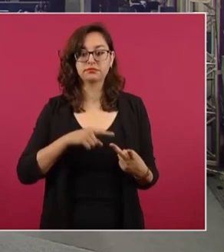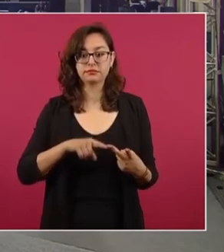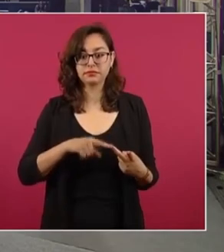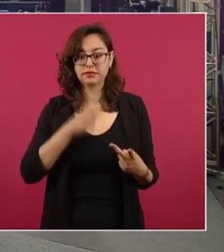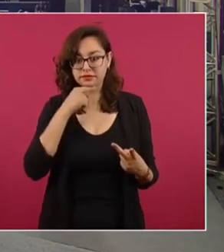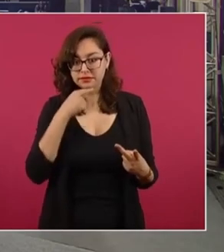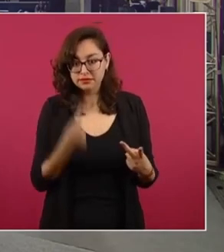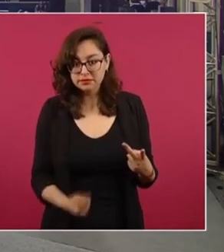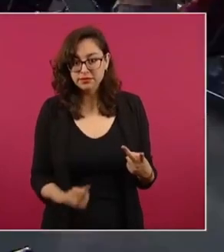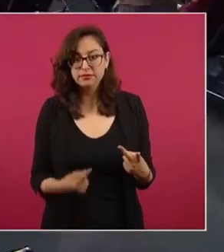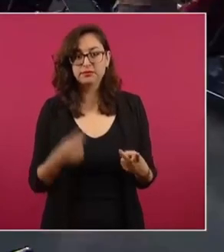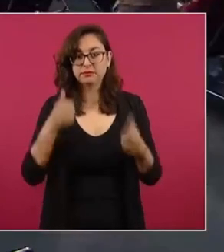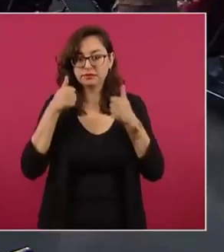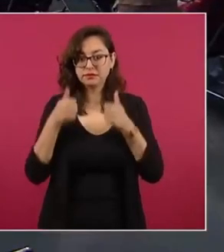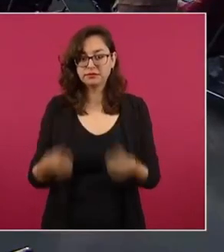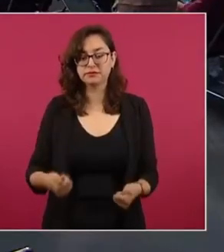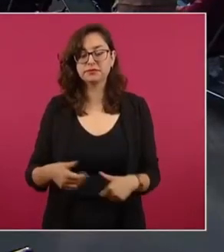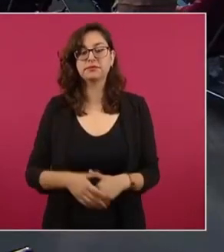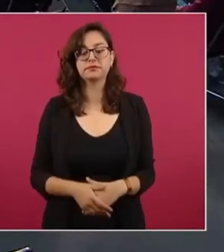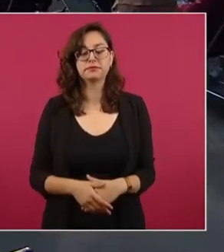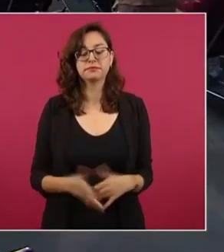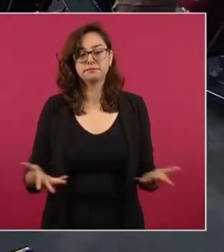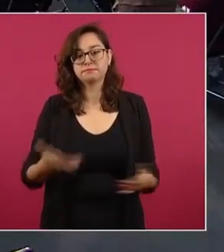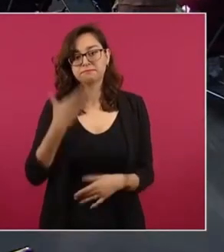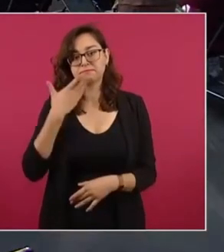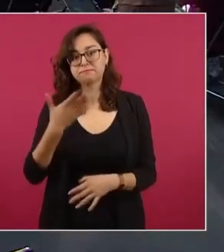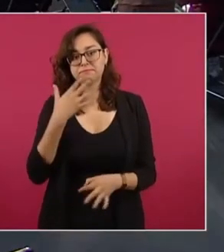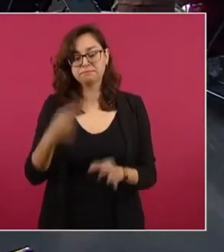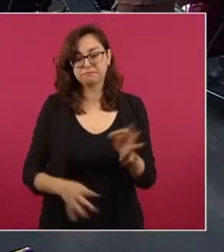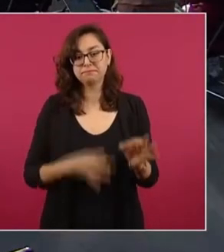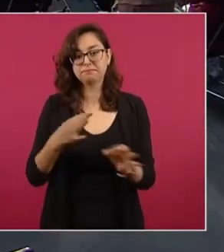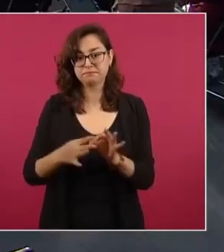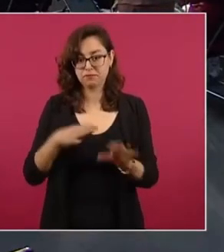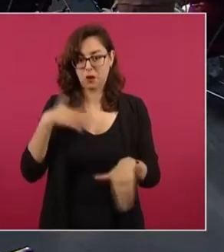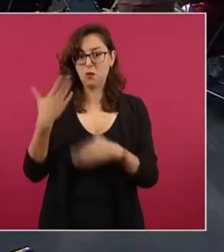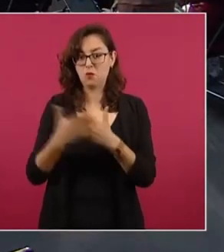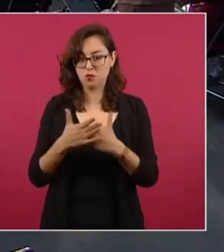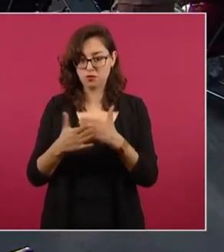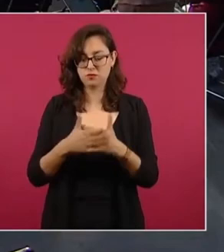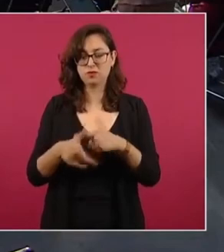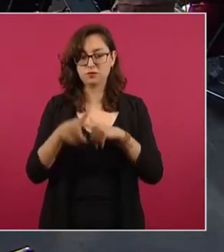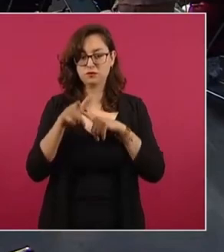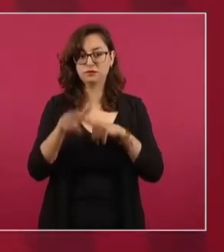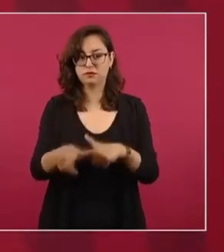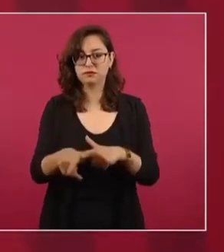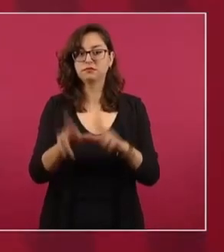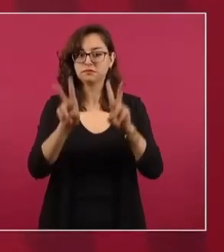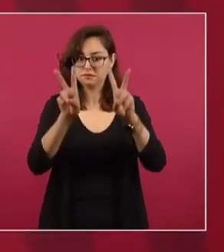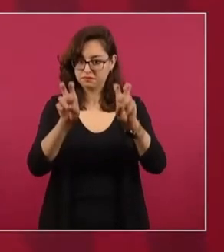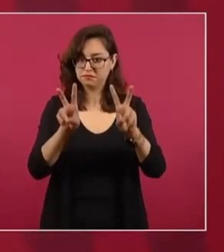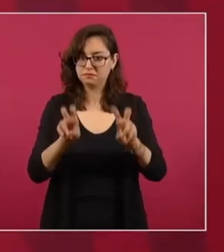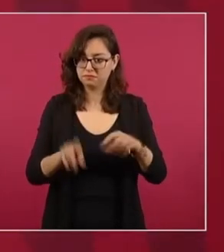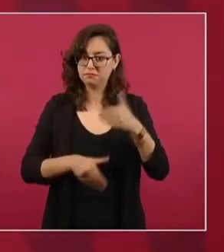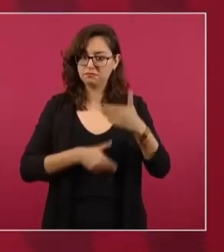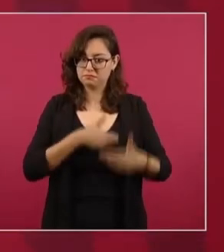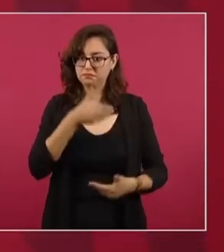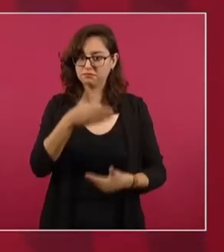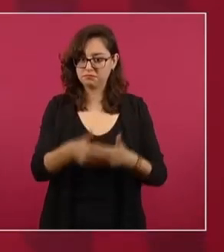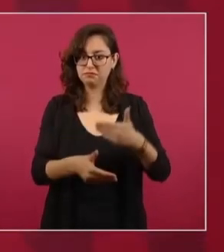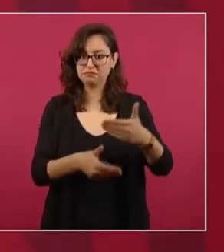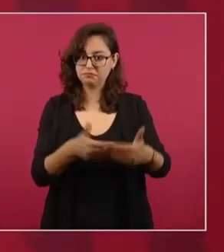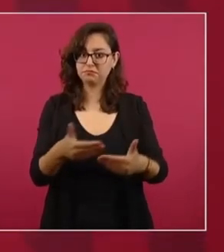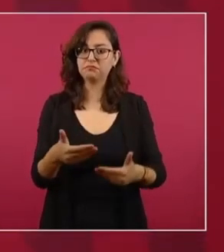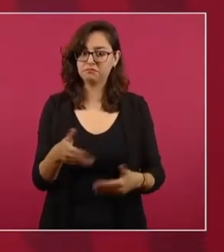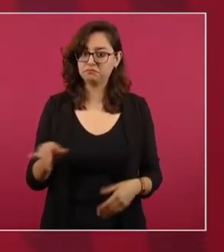Pediatras. Bueno, ¿les parece que para la próxima, vamos viéndolo? ¿Sí? Porque